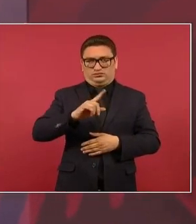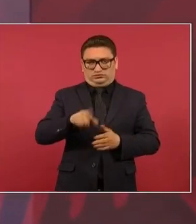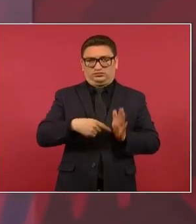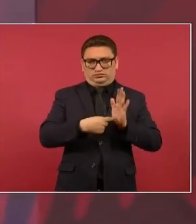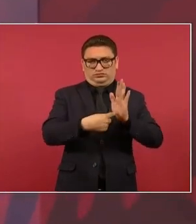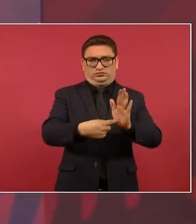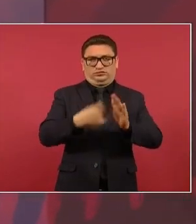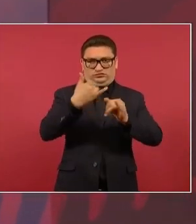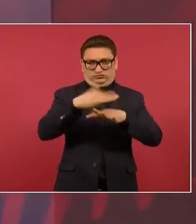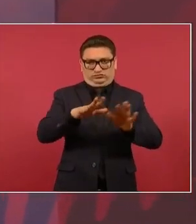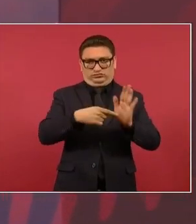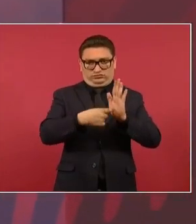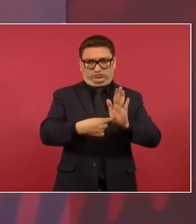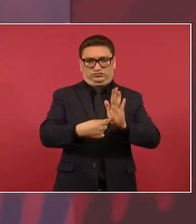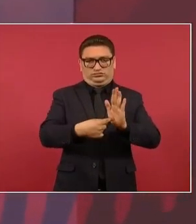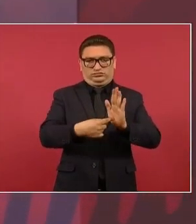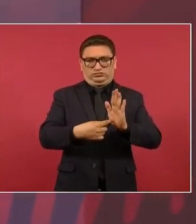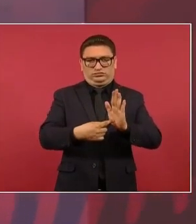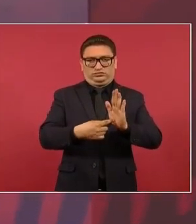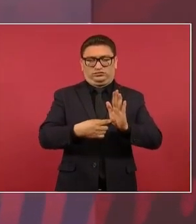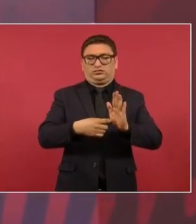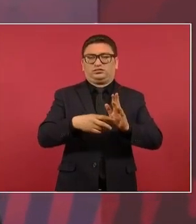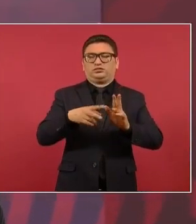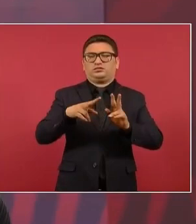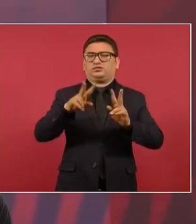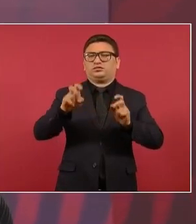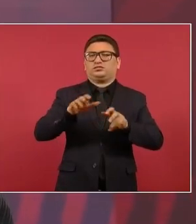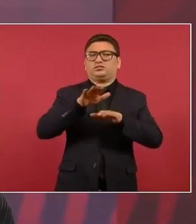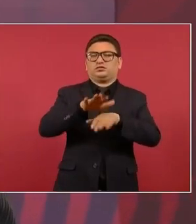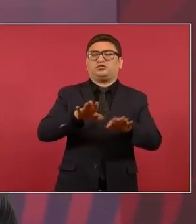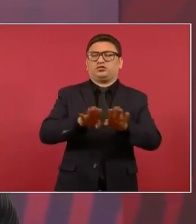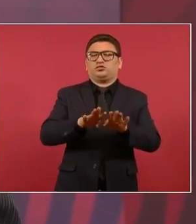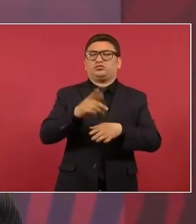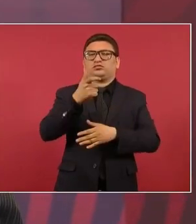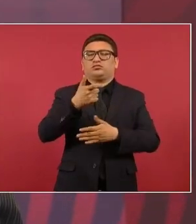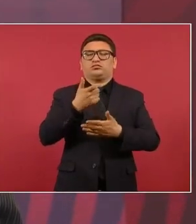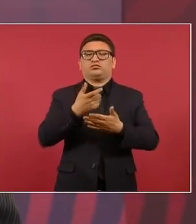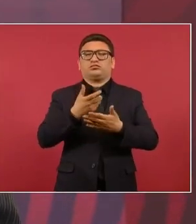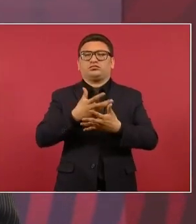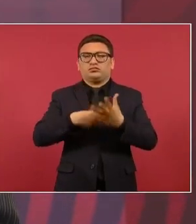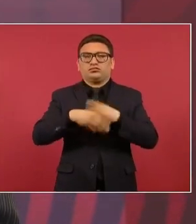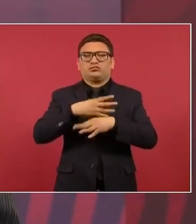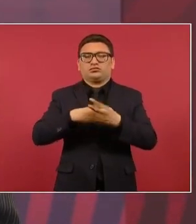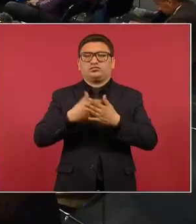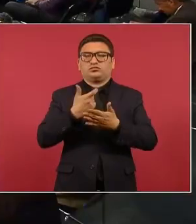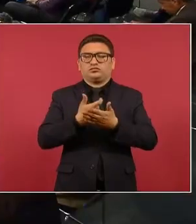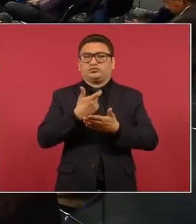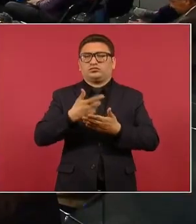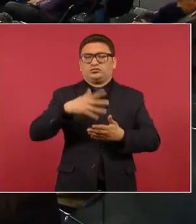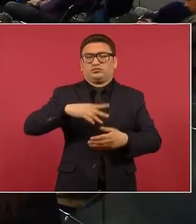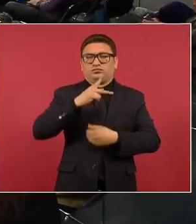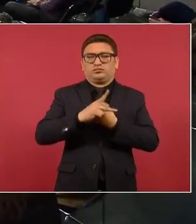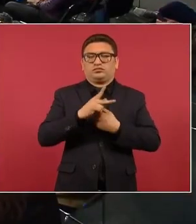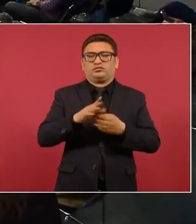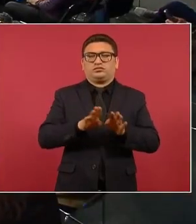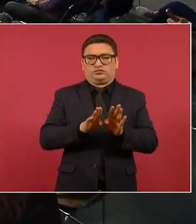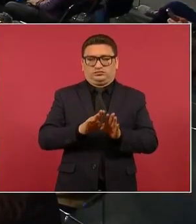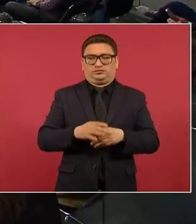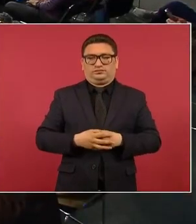unos datos sobre cómo está la economía del país,